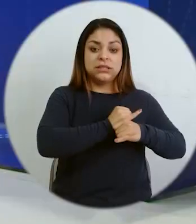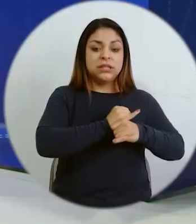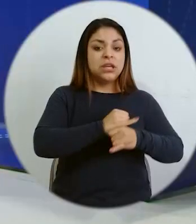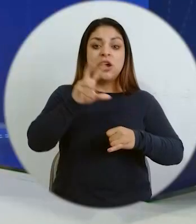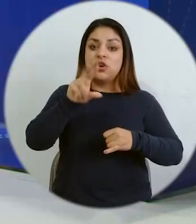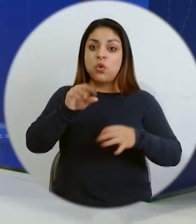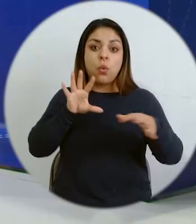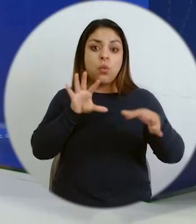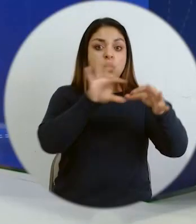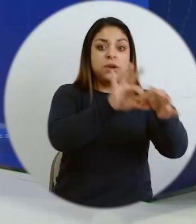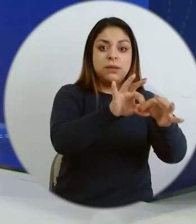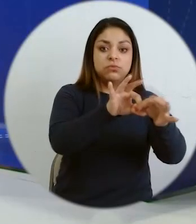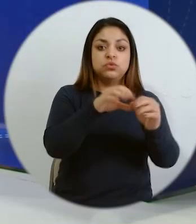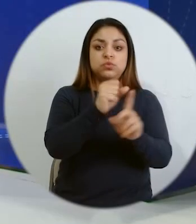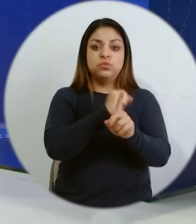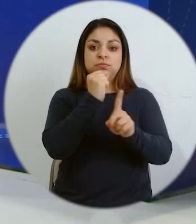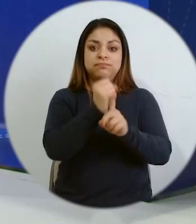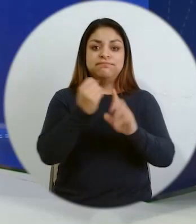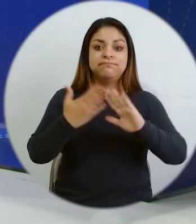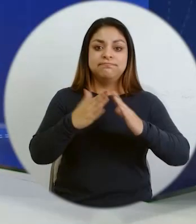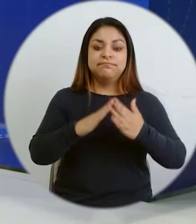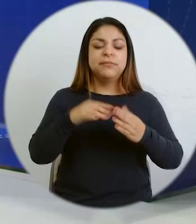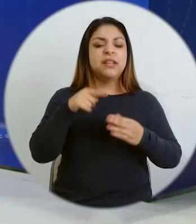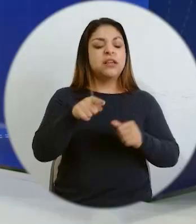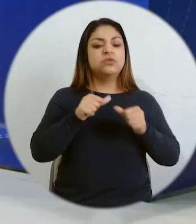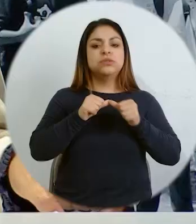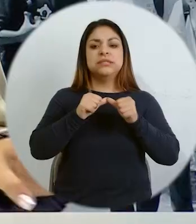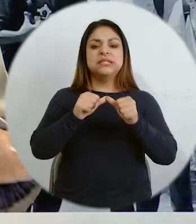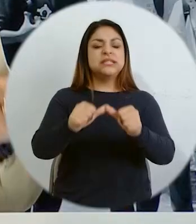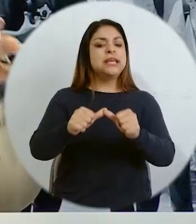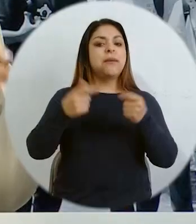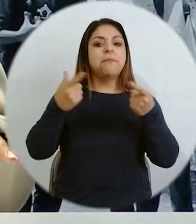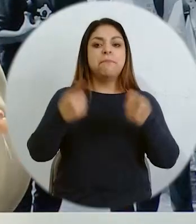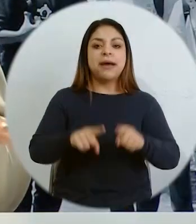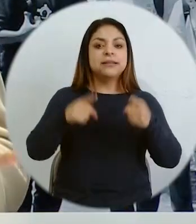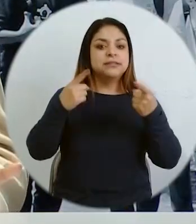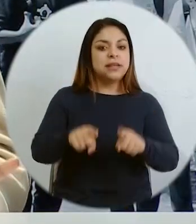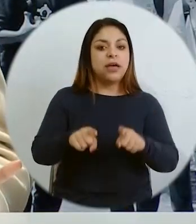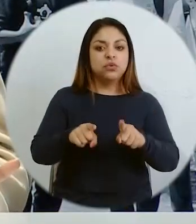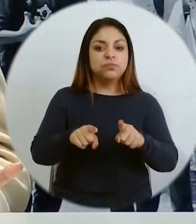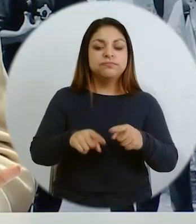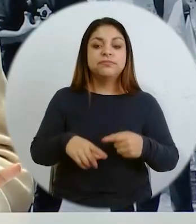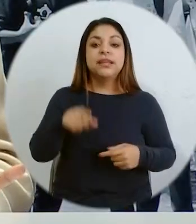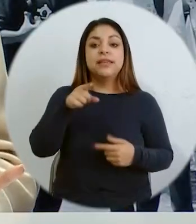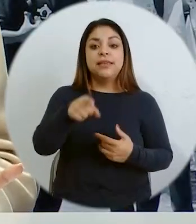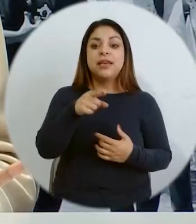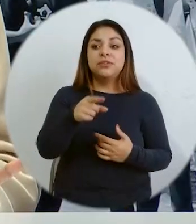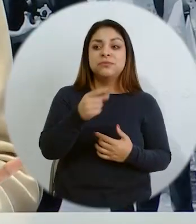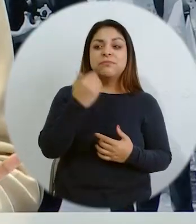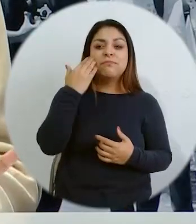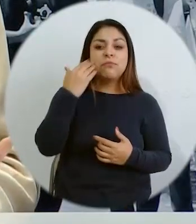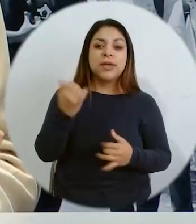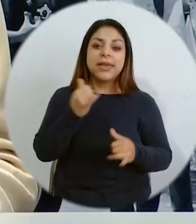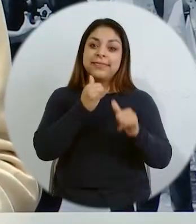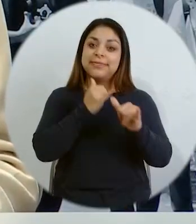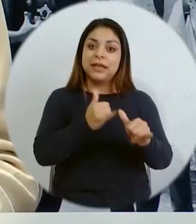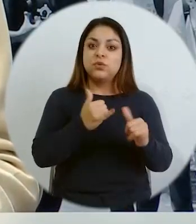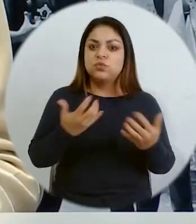sociedad civil, esto va a seguir pasando, ¿verdad? Entonces, ese impacto, cuando vemos las denuncias, de lo que se denuncia,